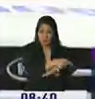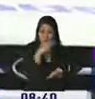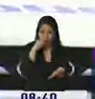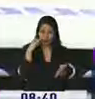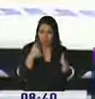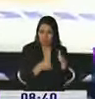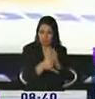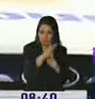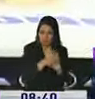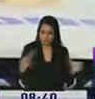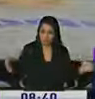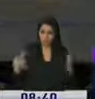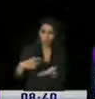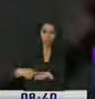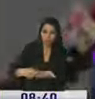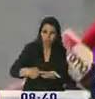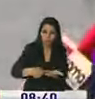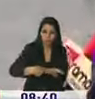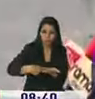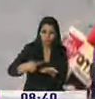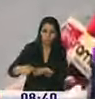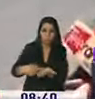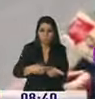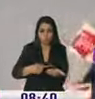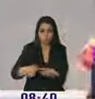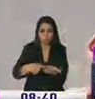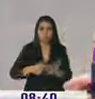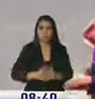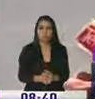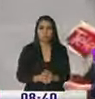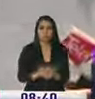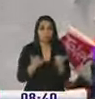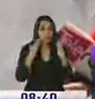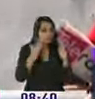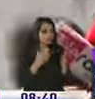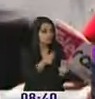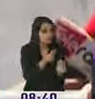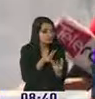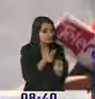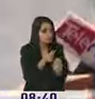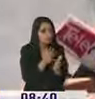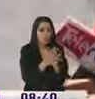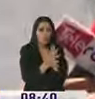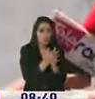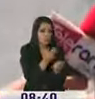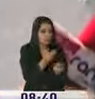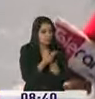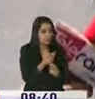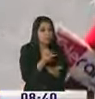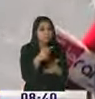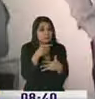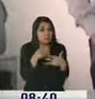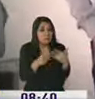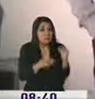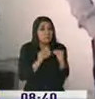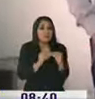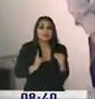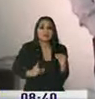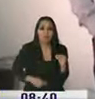sido abusados sexualmente. Hemos venido a escucharlo, a saber y conocer más o menos pormenores.